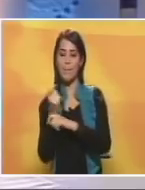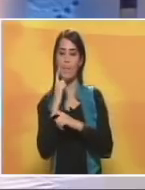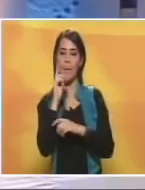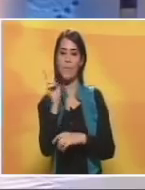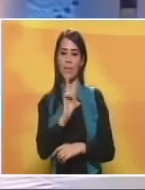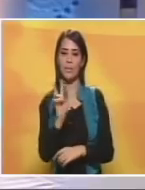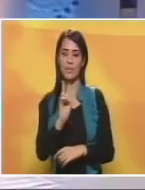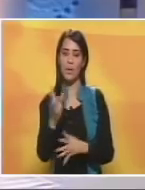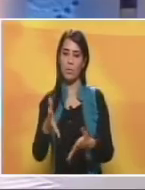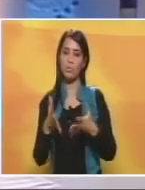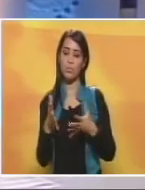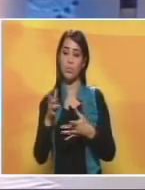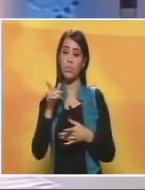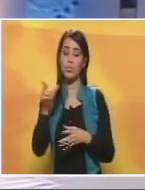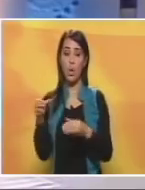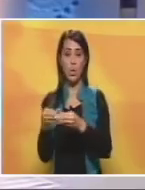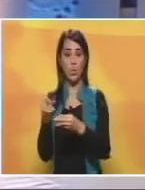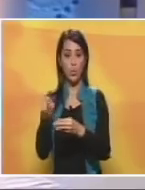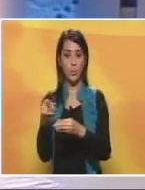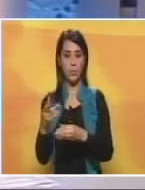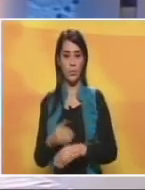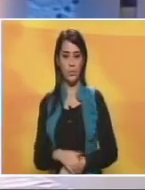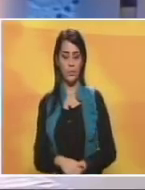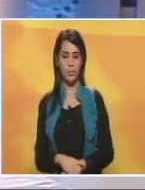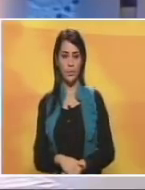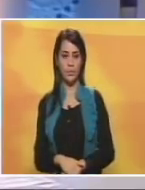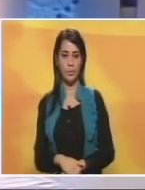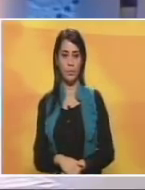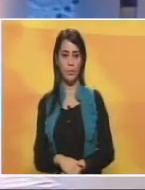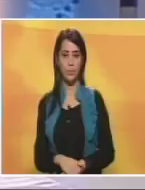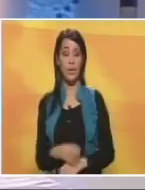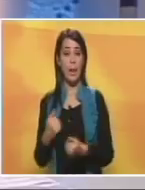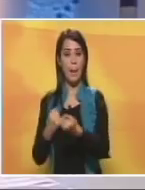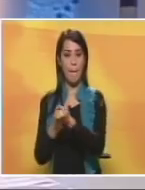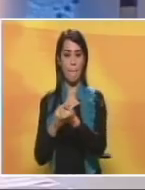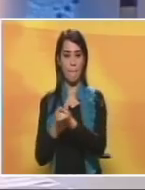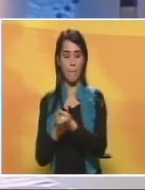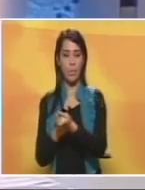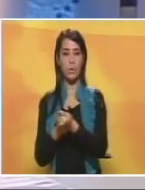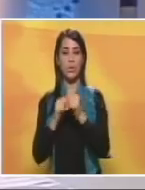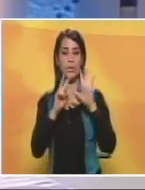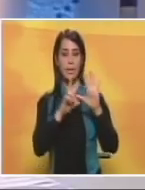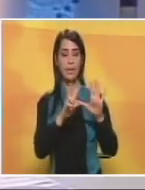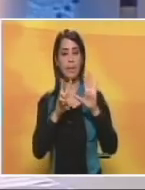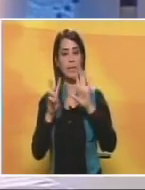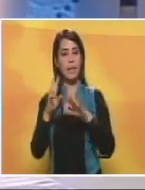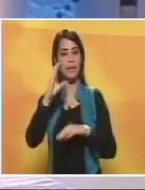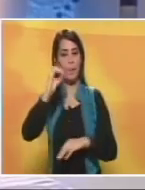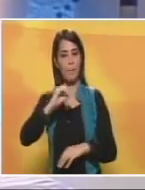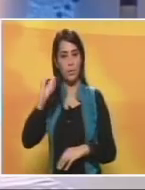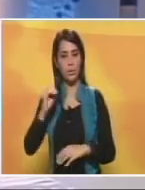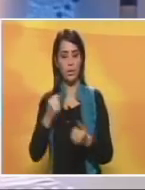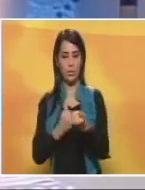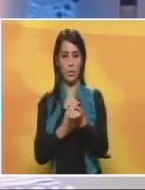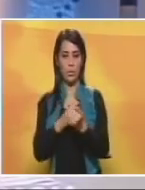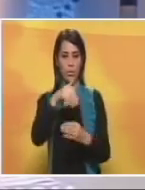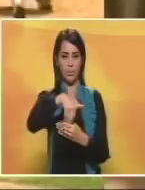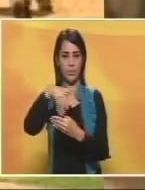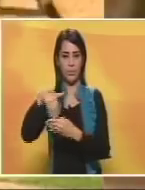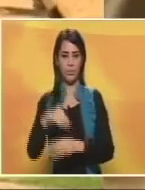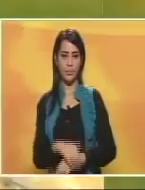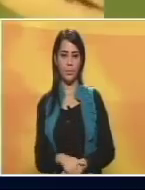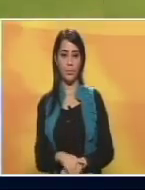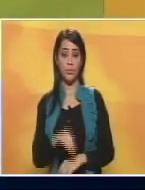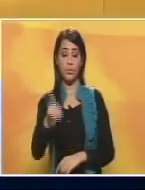tras recibir por parte del Comité Contemporáneo el respaldo del 77% de los votantes. Juan José